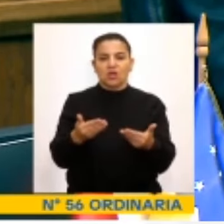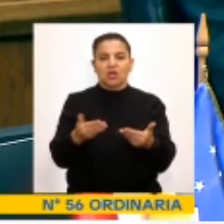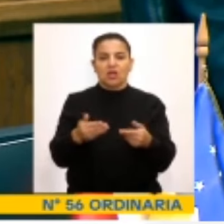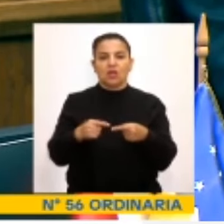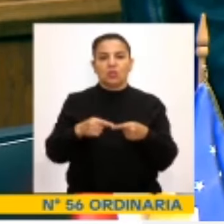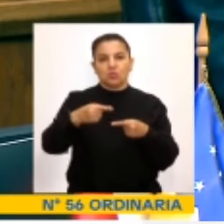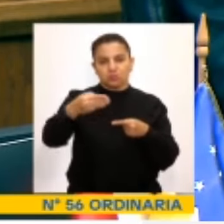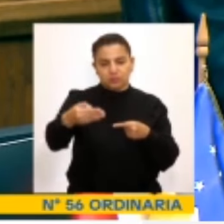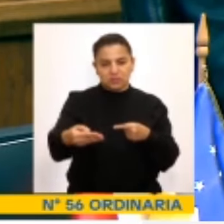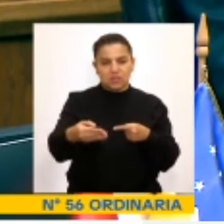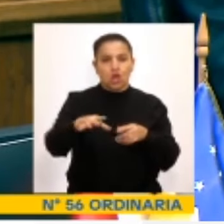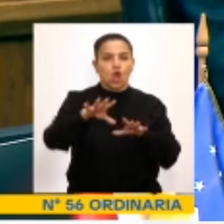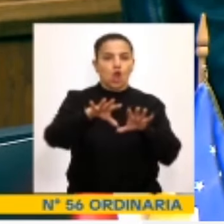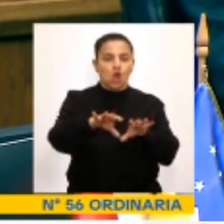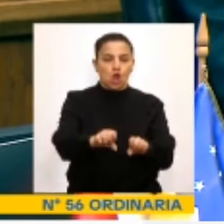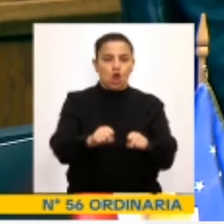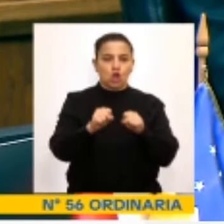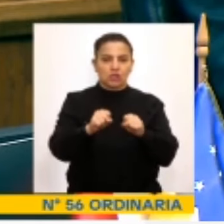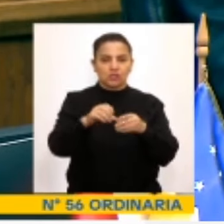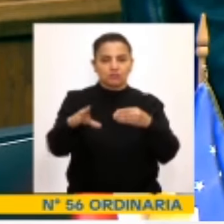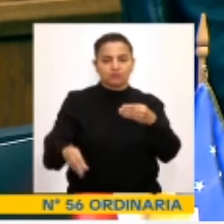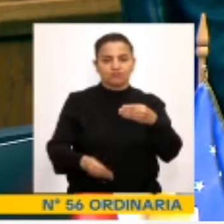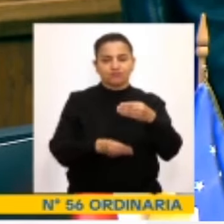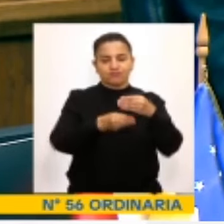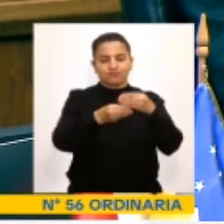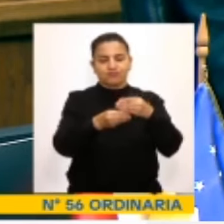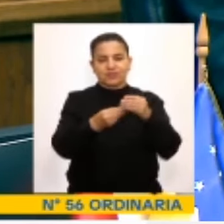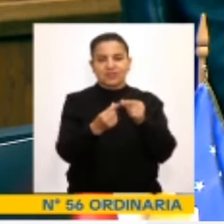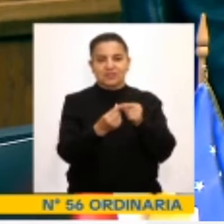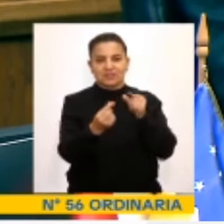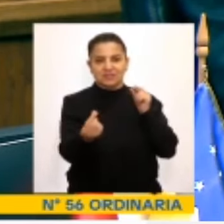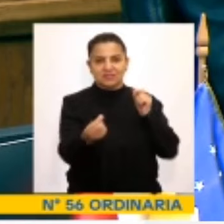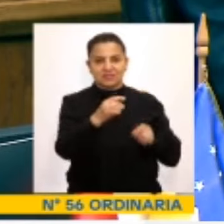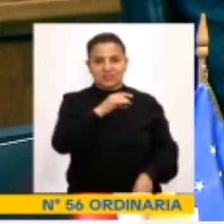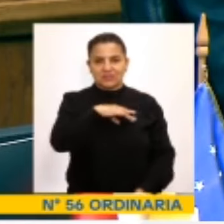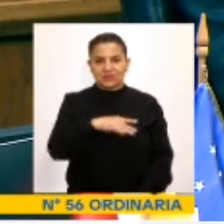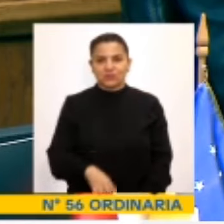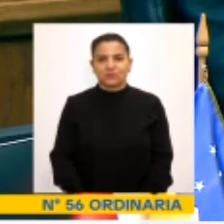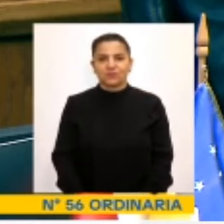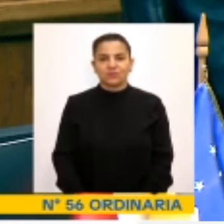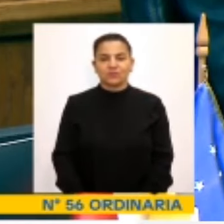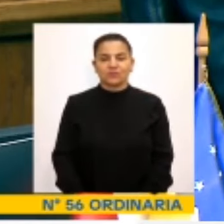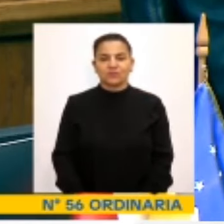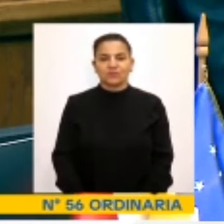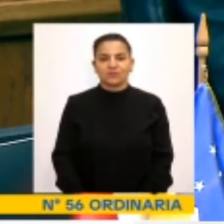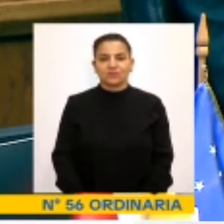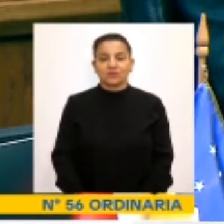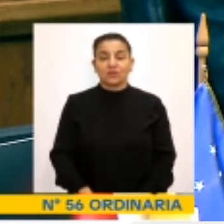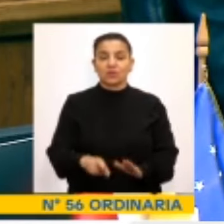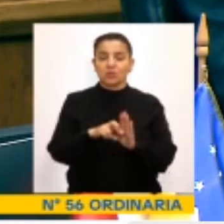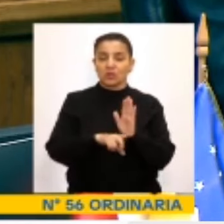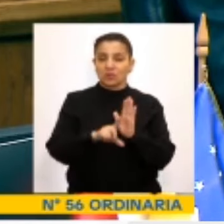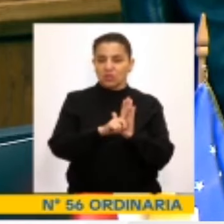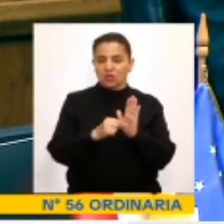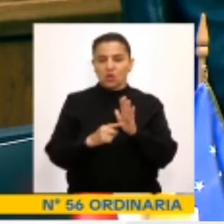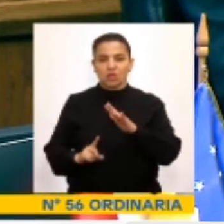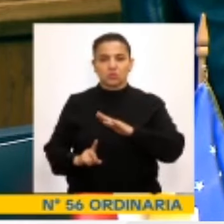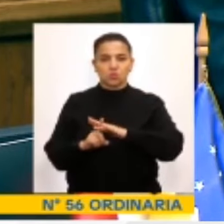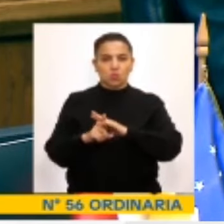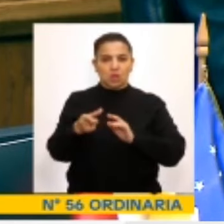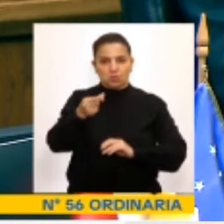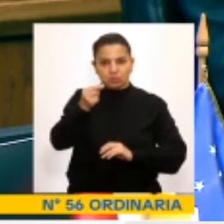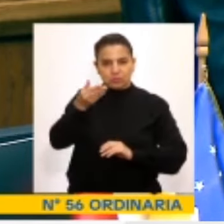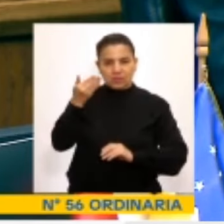posterior colonización y anexión soberana al territorio chileno. Si bien este proyecto surge recientemente